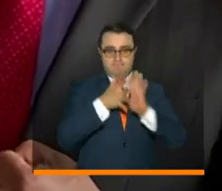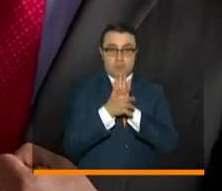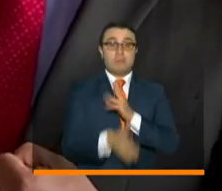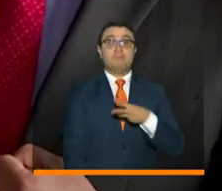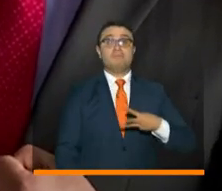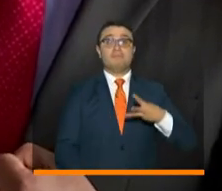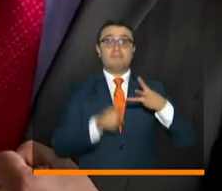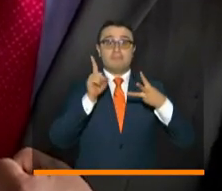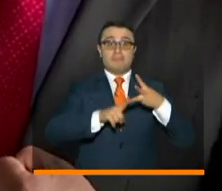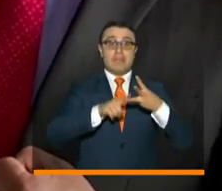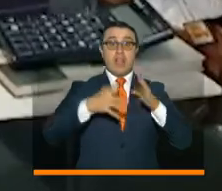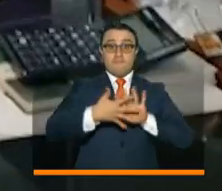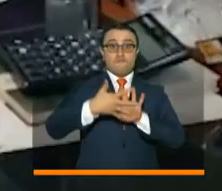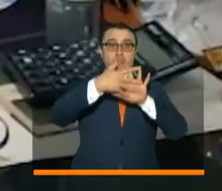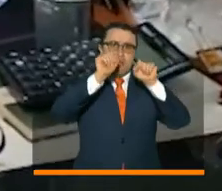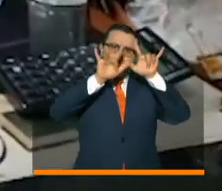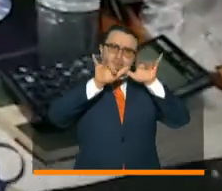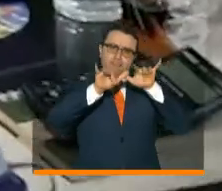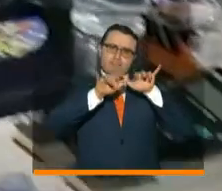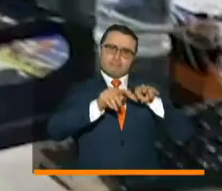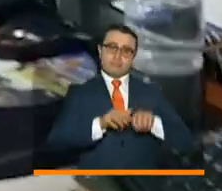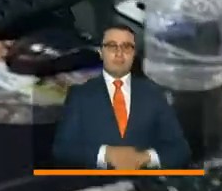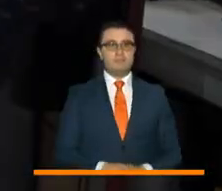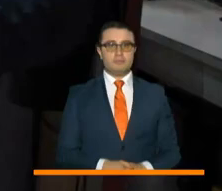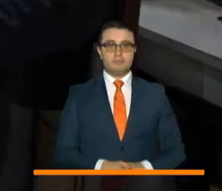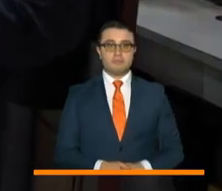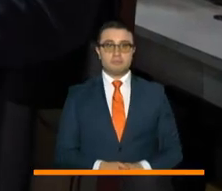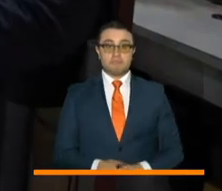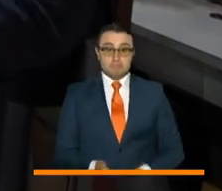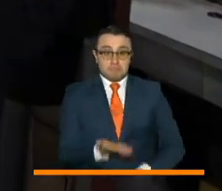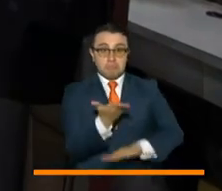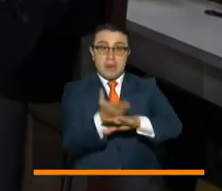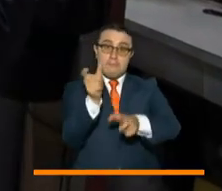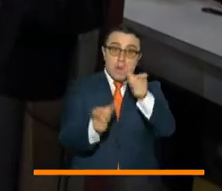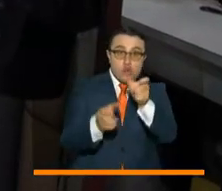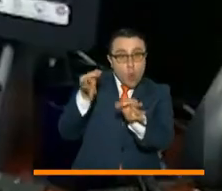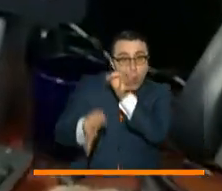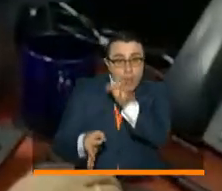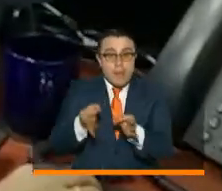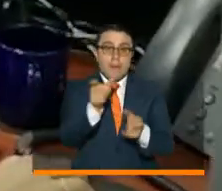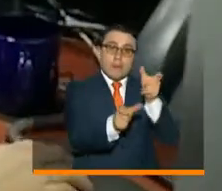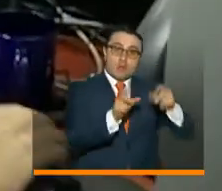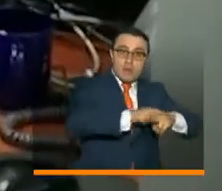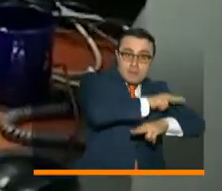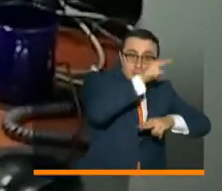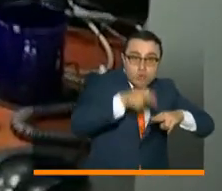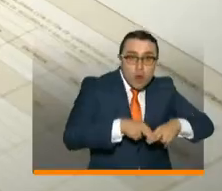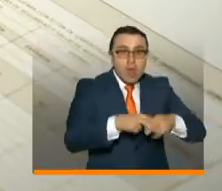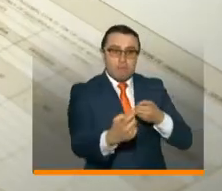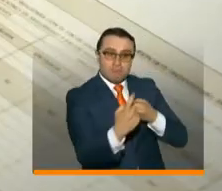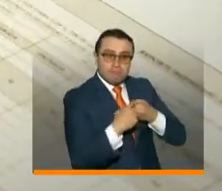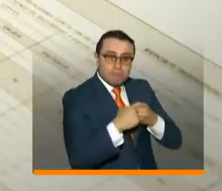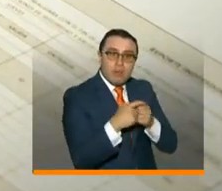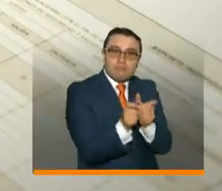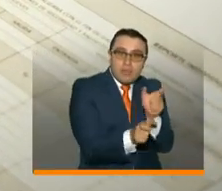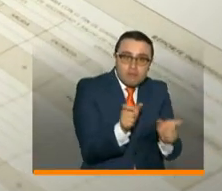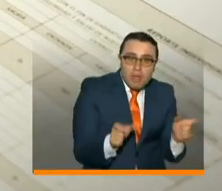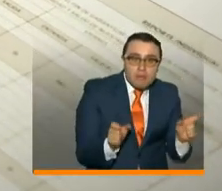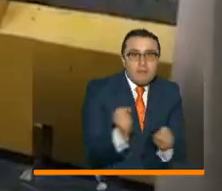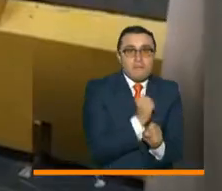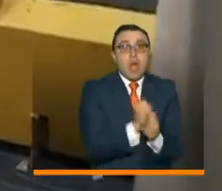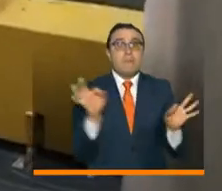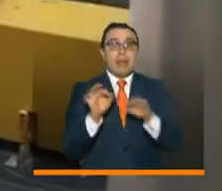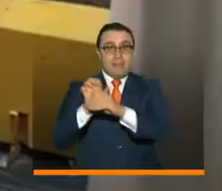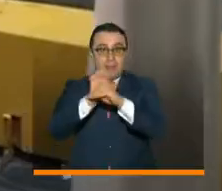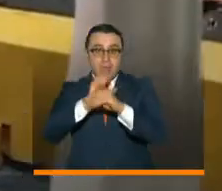el correspondiente formulario. Pueden postularse personas jurídicas, personas naturales empleadoras, asimismo entidades sin ánimo